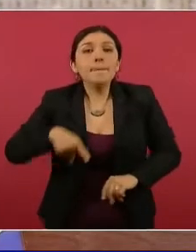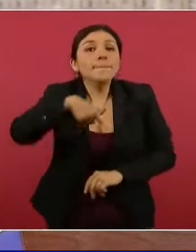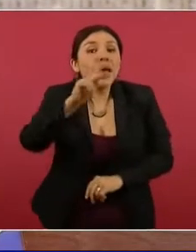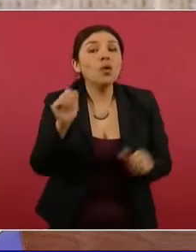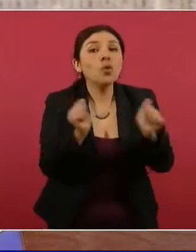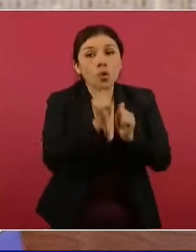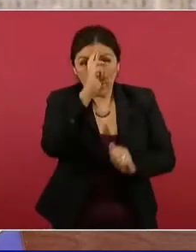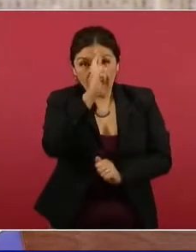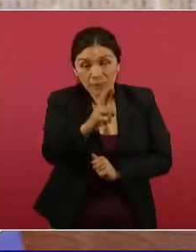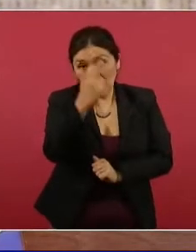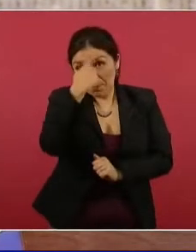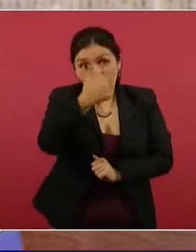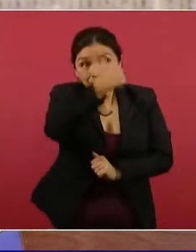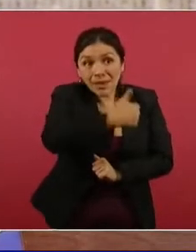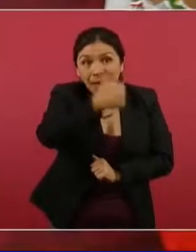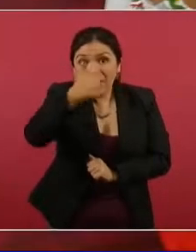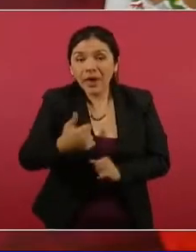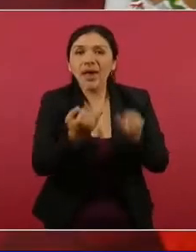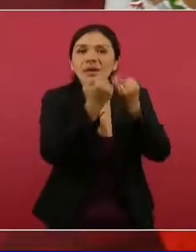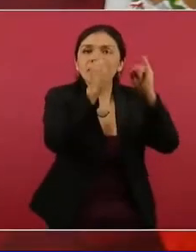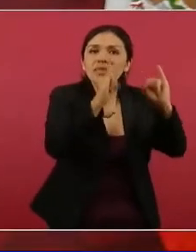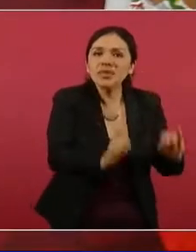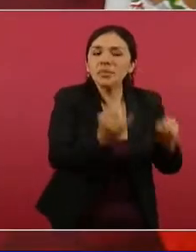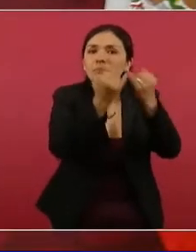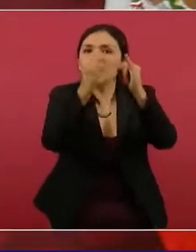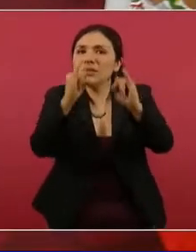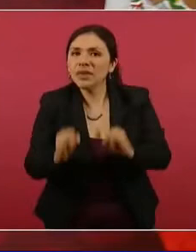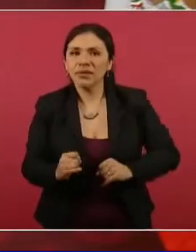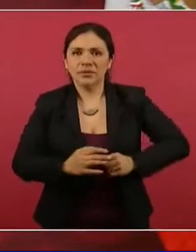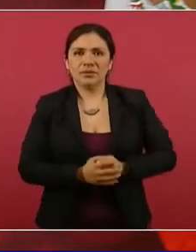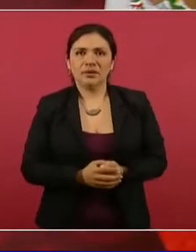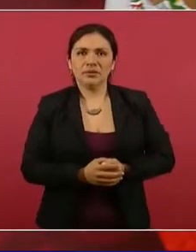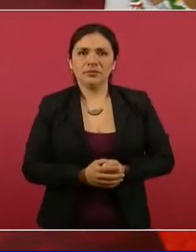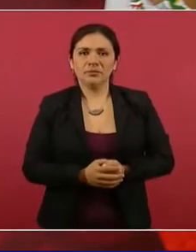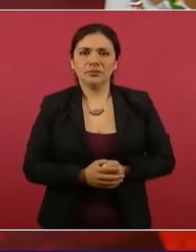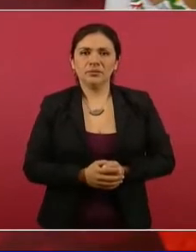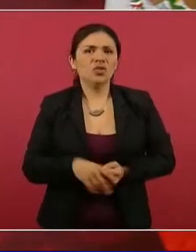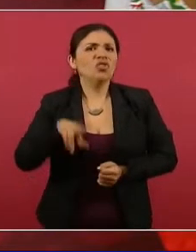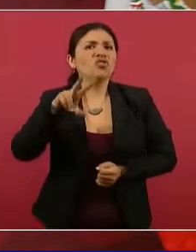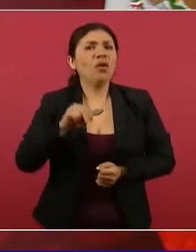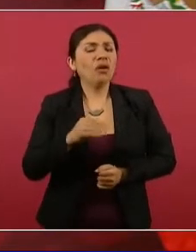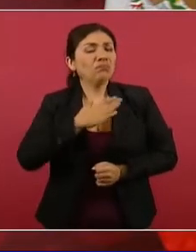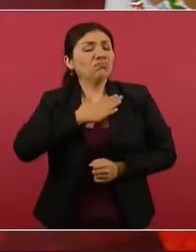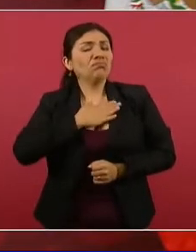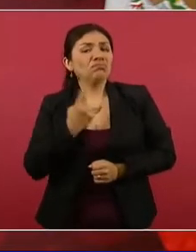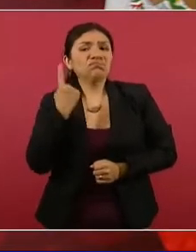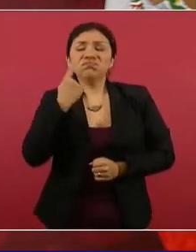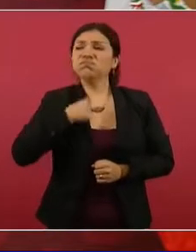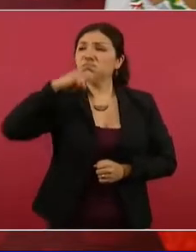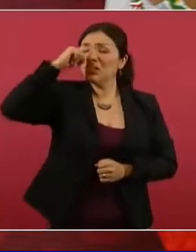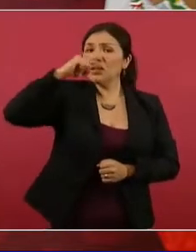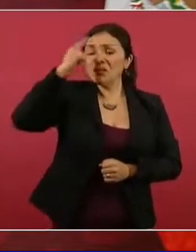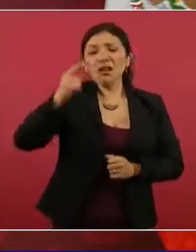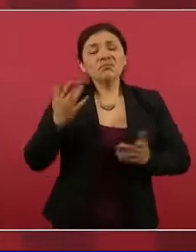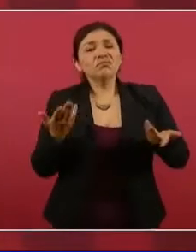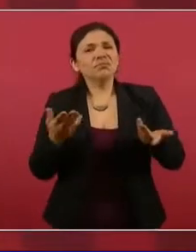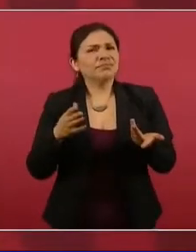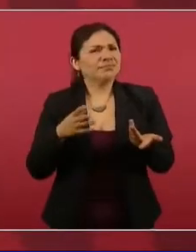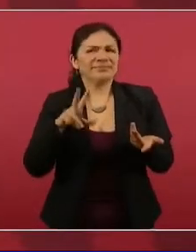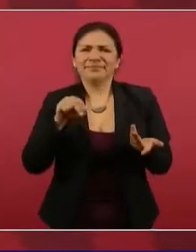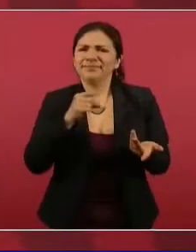nuestra independencia, nuestra soberanía, sin arrogancias, y